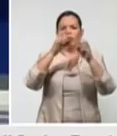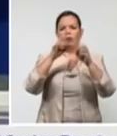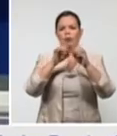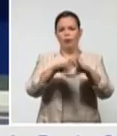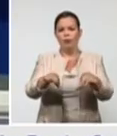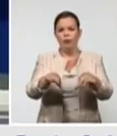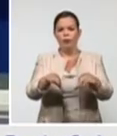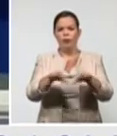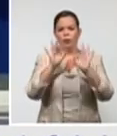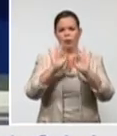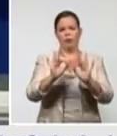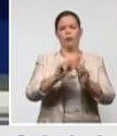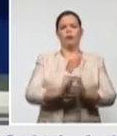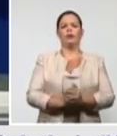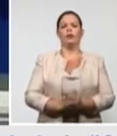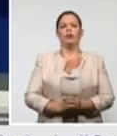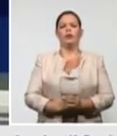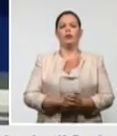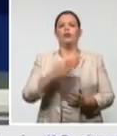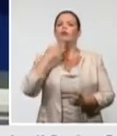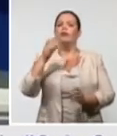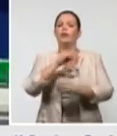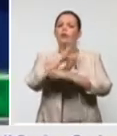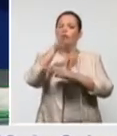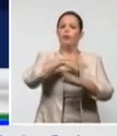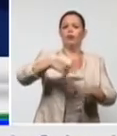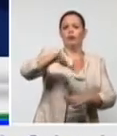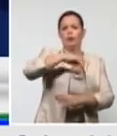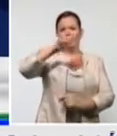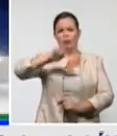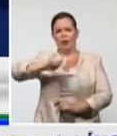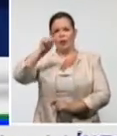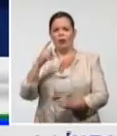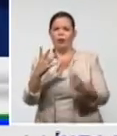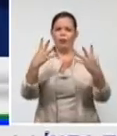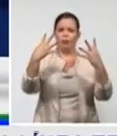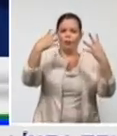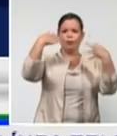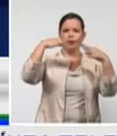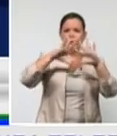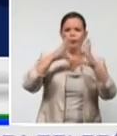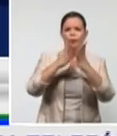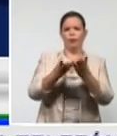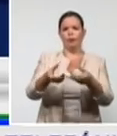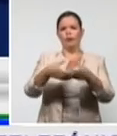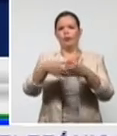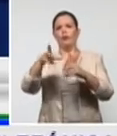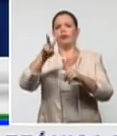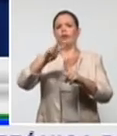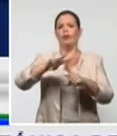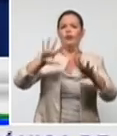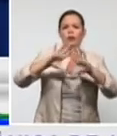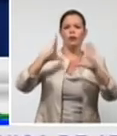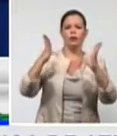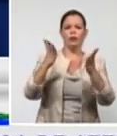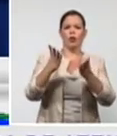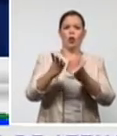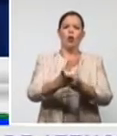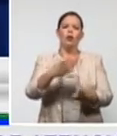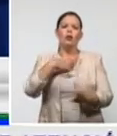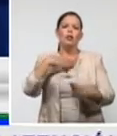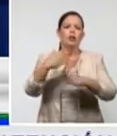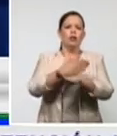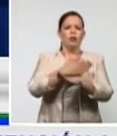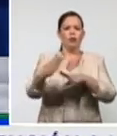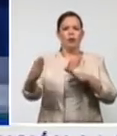días a ustedes, a Gisela, a todos los que hacen posible que esta transmisión salga por diferentes medios, incluyendo